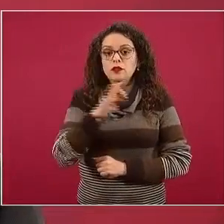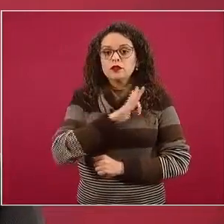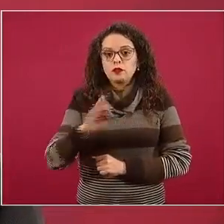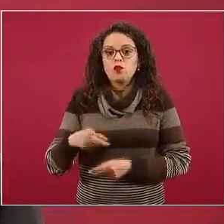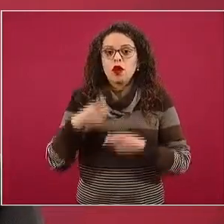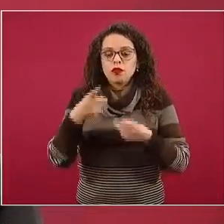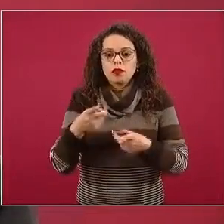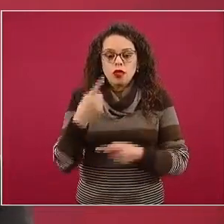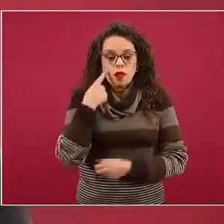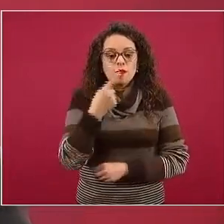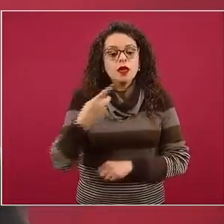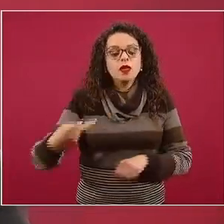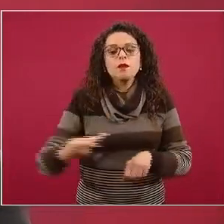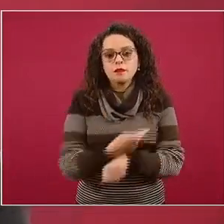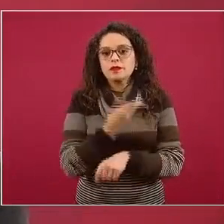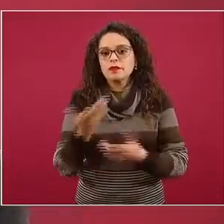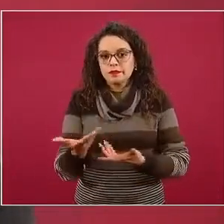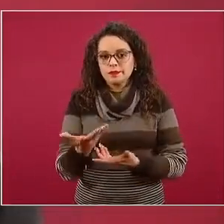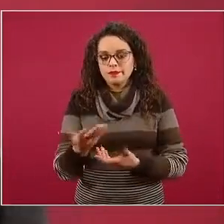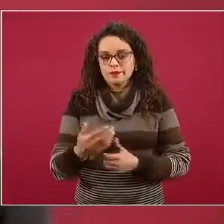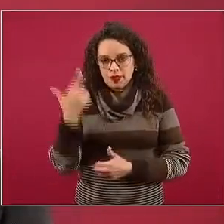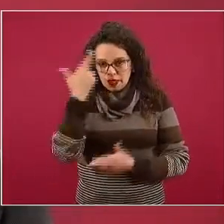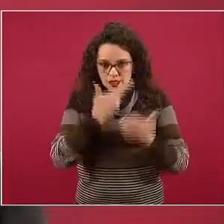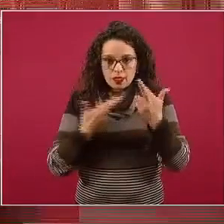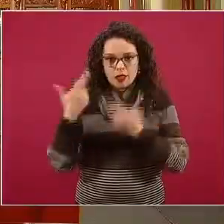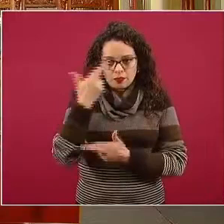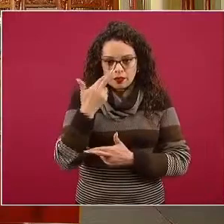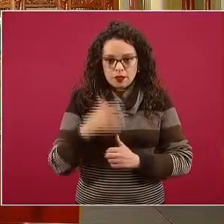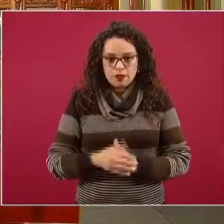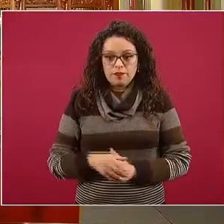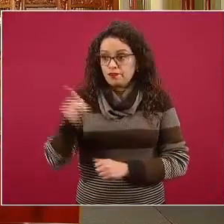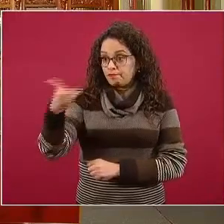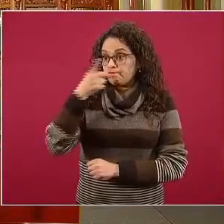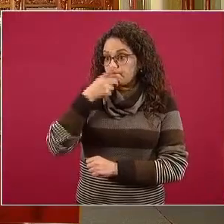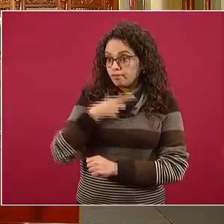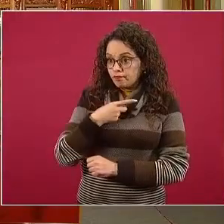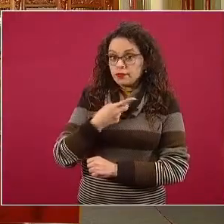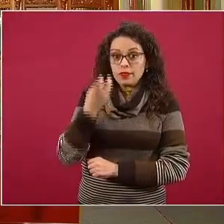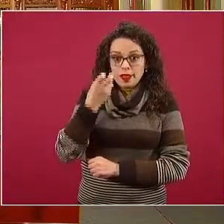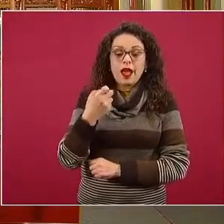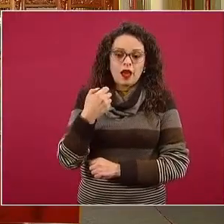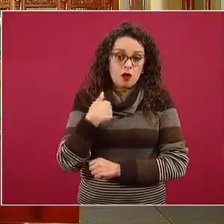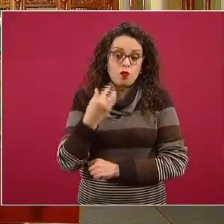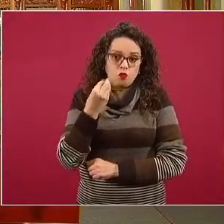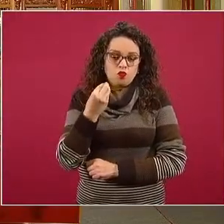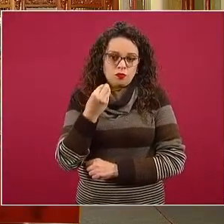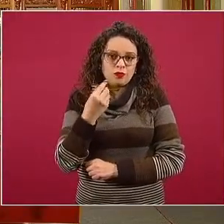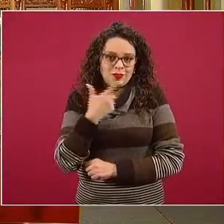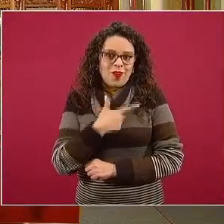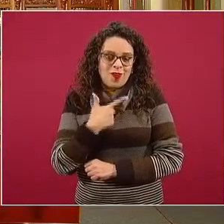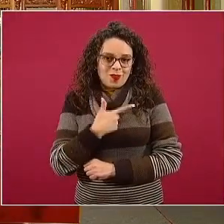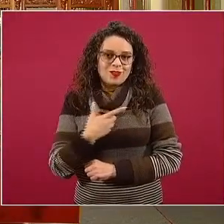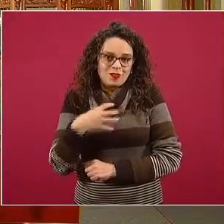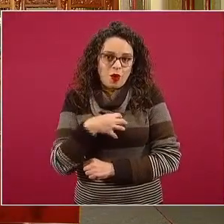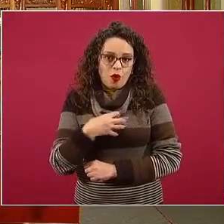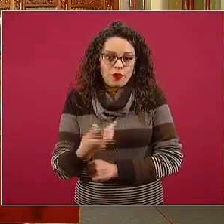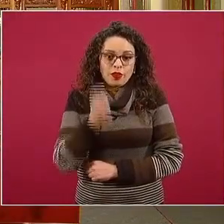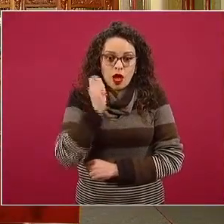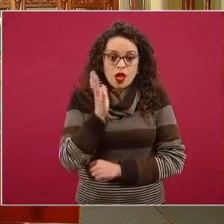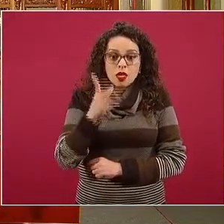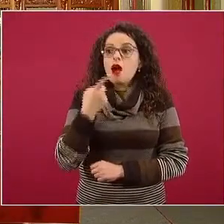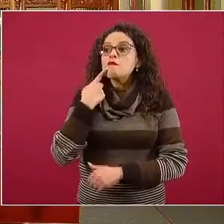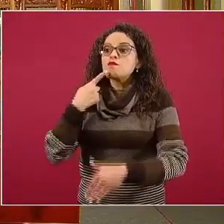un seguimiento expedito. Si usted me comenta, lo cual me da gusto, que estas denuncias ya fueron formuladas a los distintos mecanismos